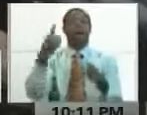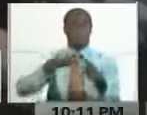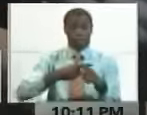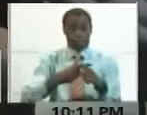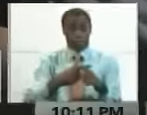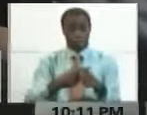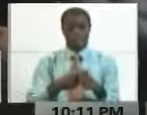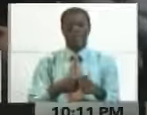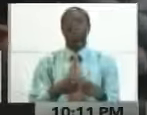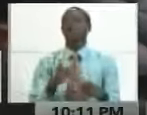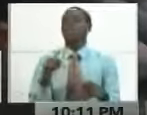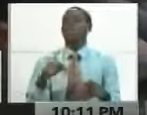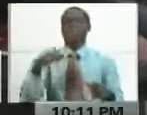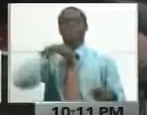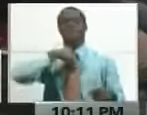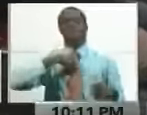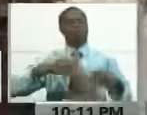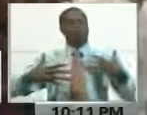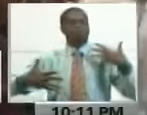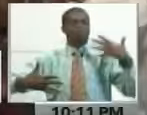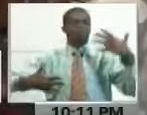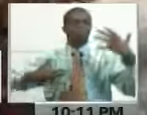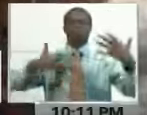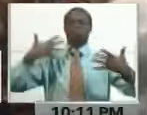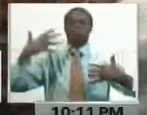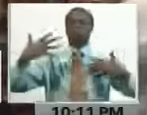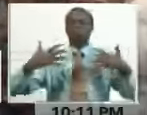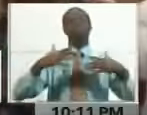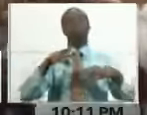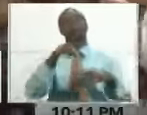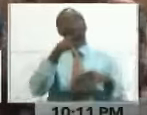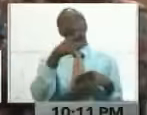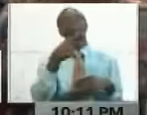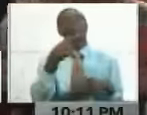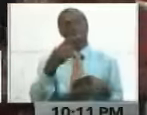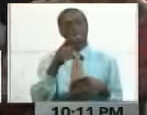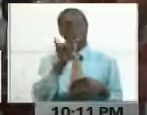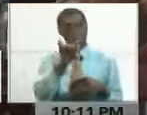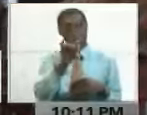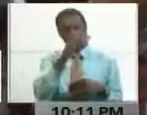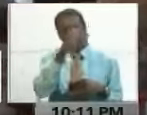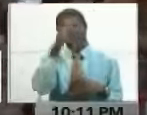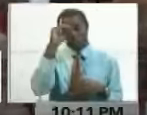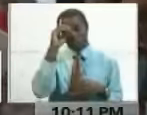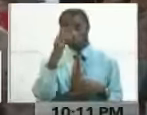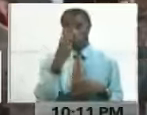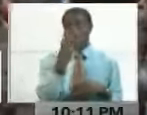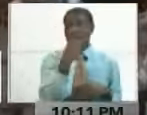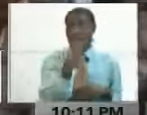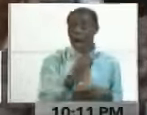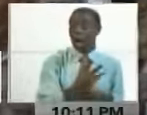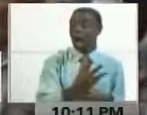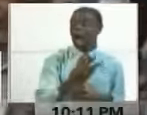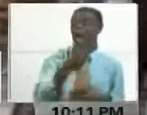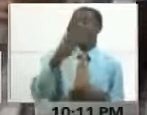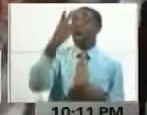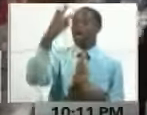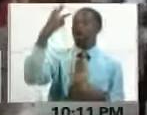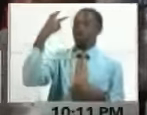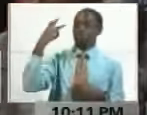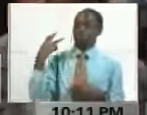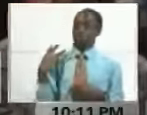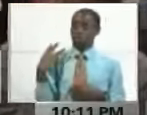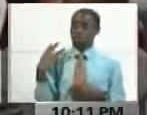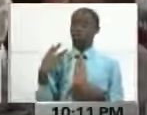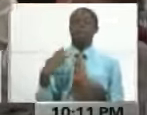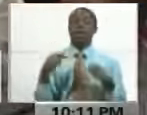la gran alegría, bueno, como dices tú, hace 3 años empezó este programa en